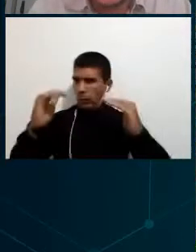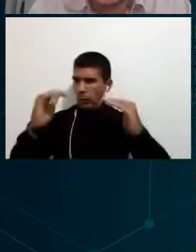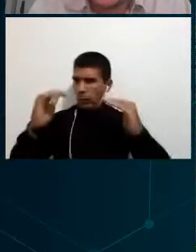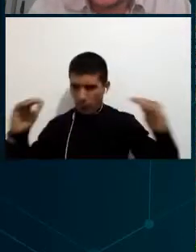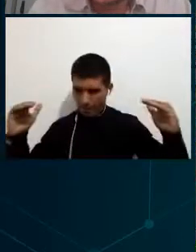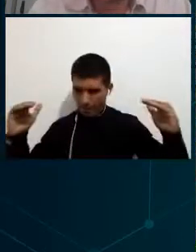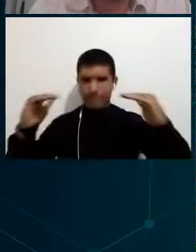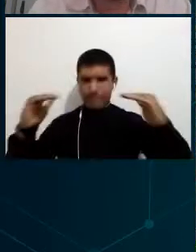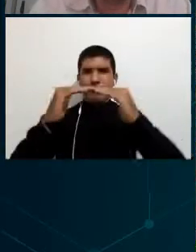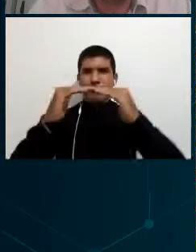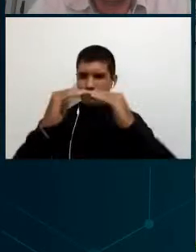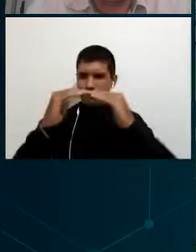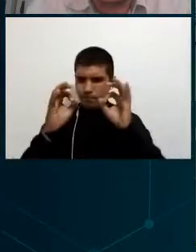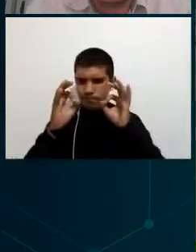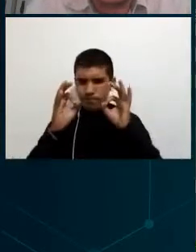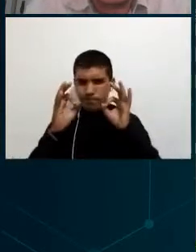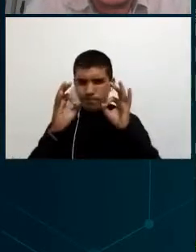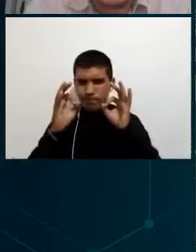genere disparos.